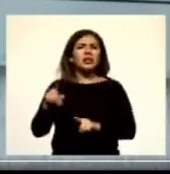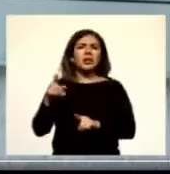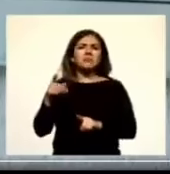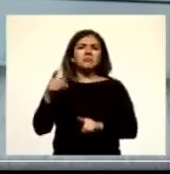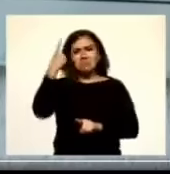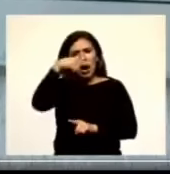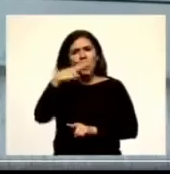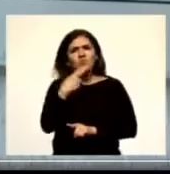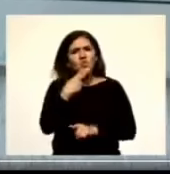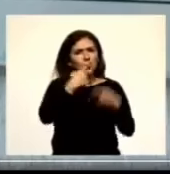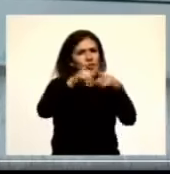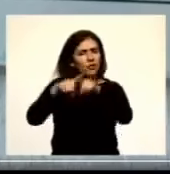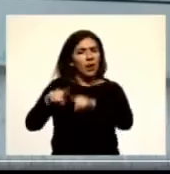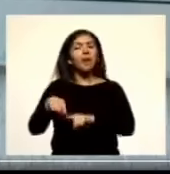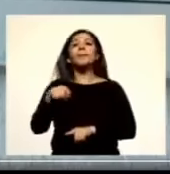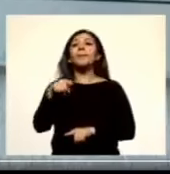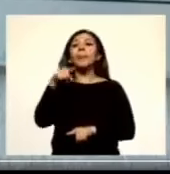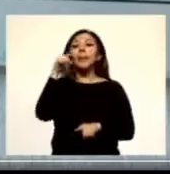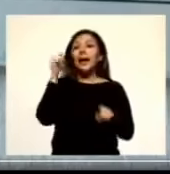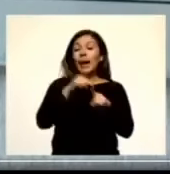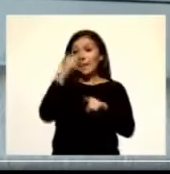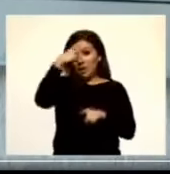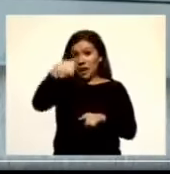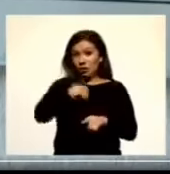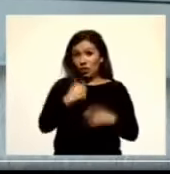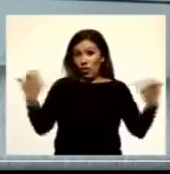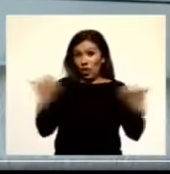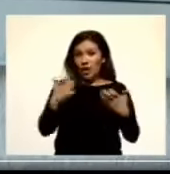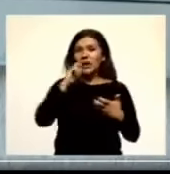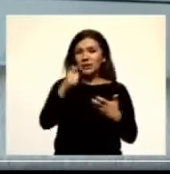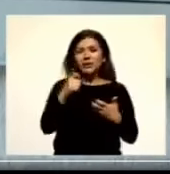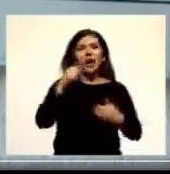Y bueno, en el área en la que me dedico yo, que es la percusión orquestal,